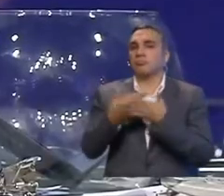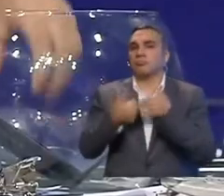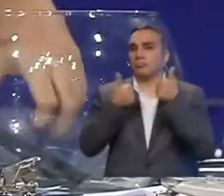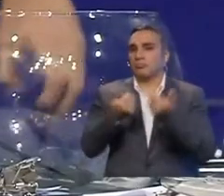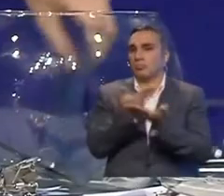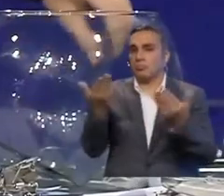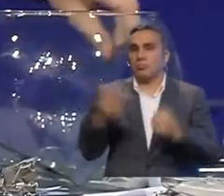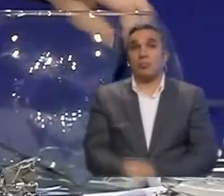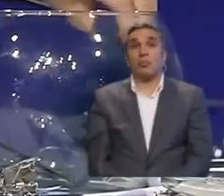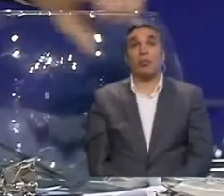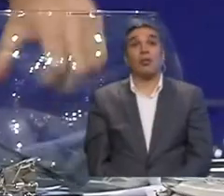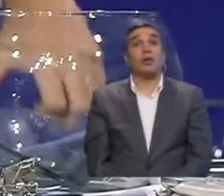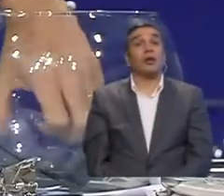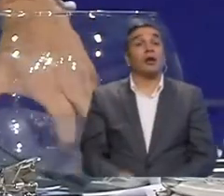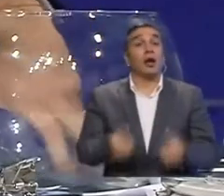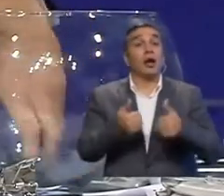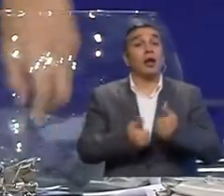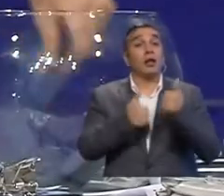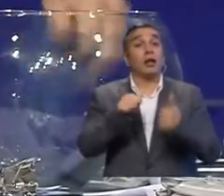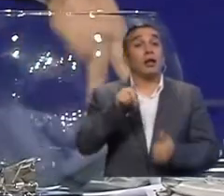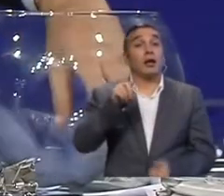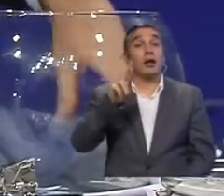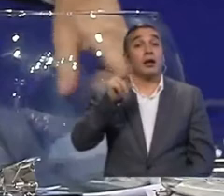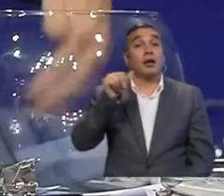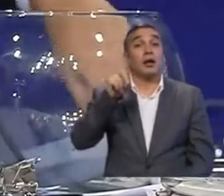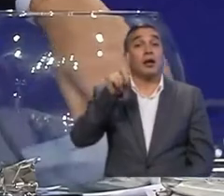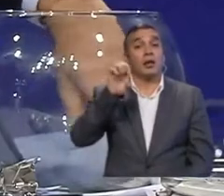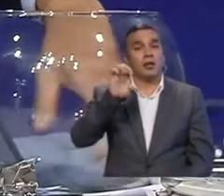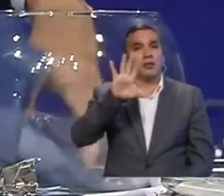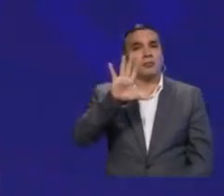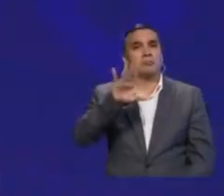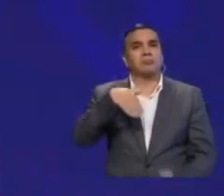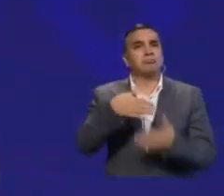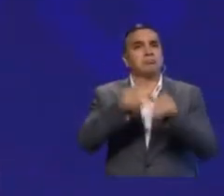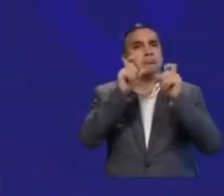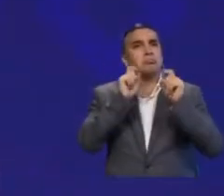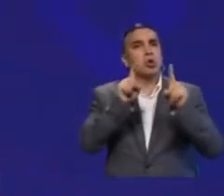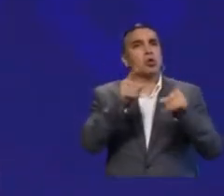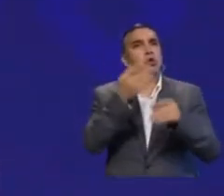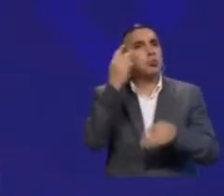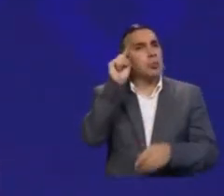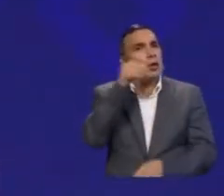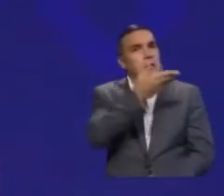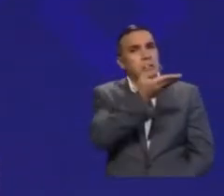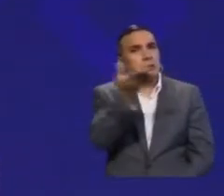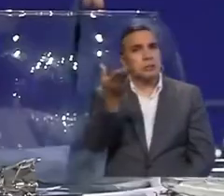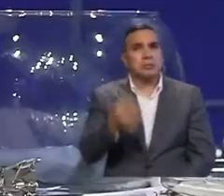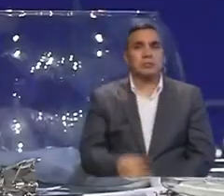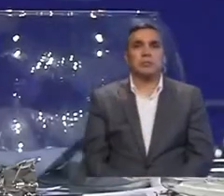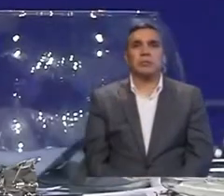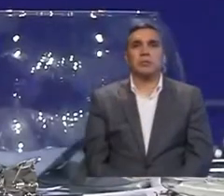Celi. Candidato Andrade. En el ánfora también, la siguiente pregunta para usted.